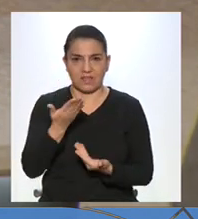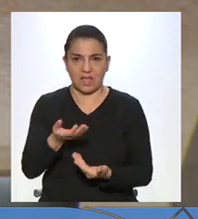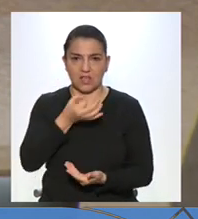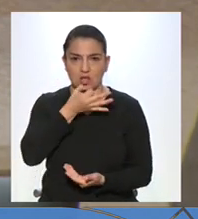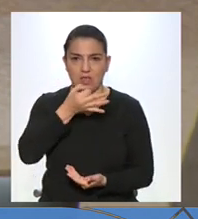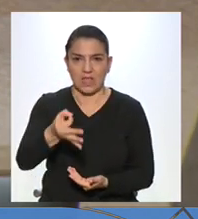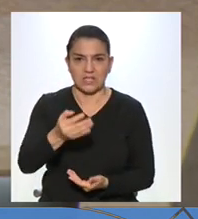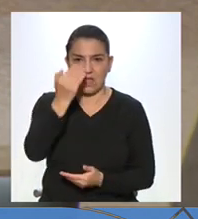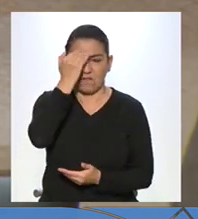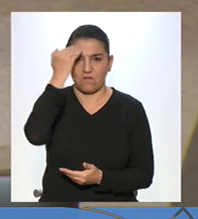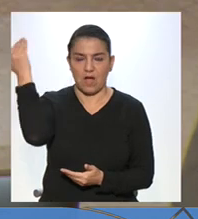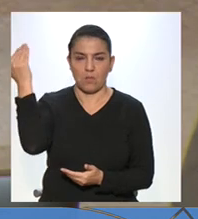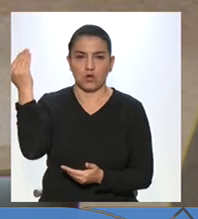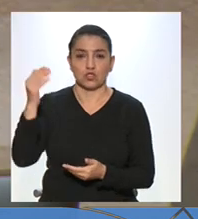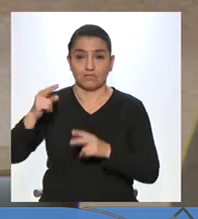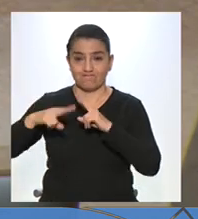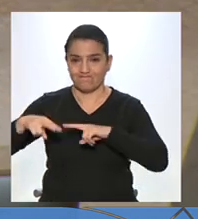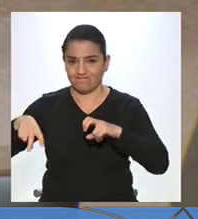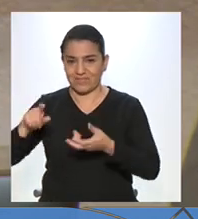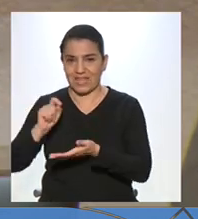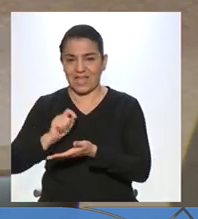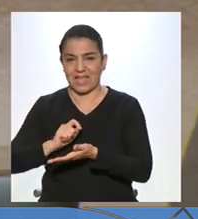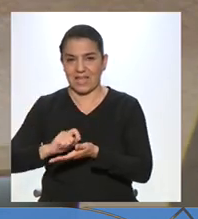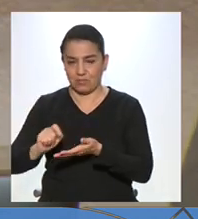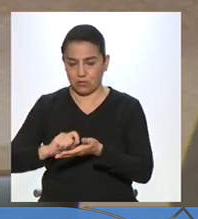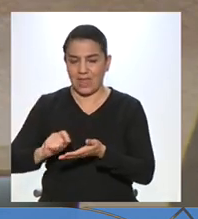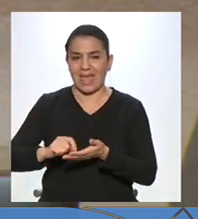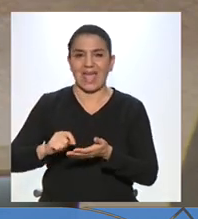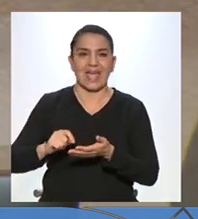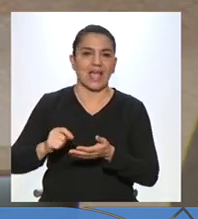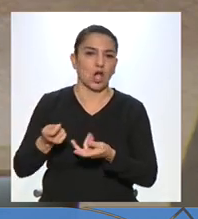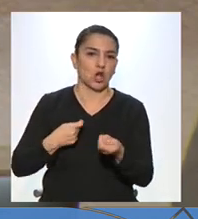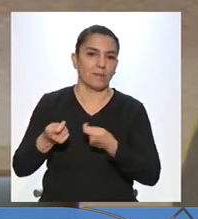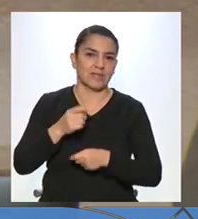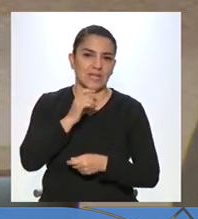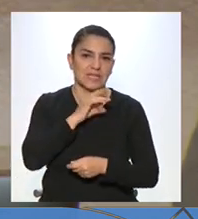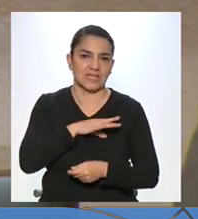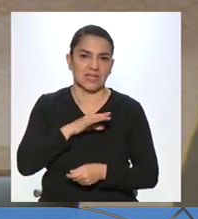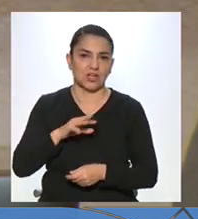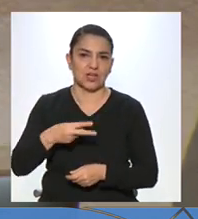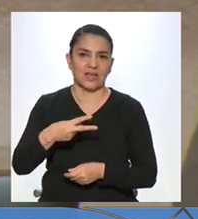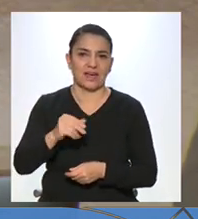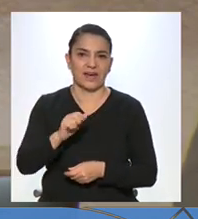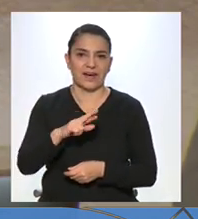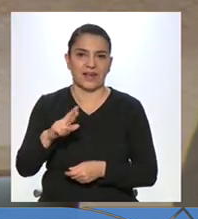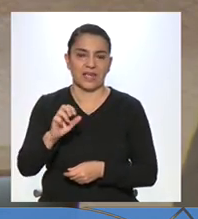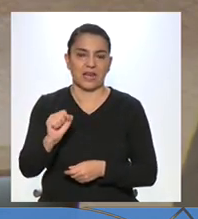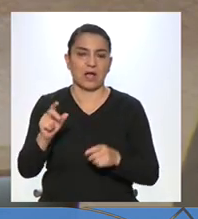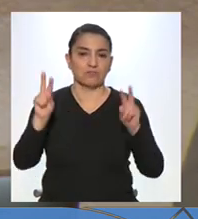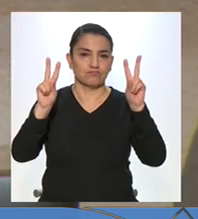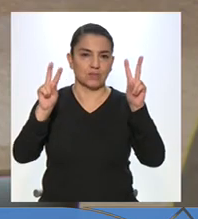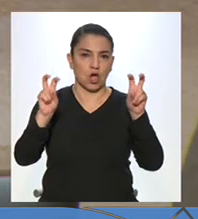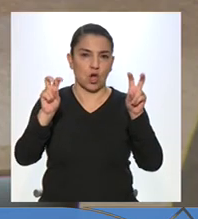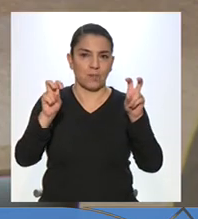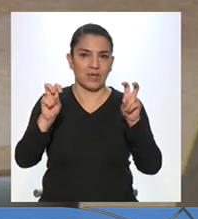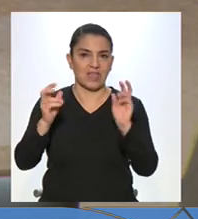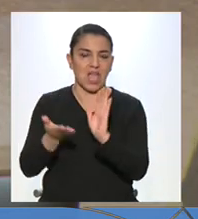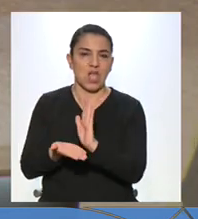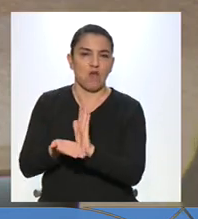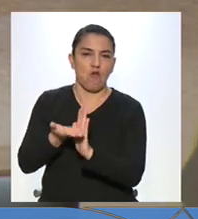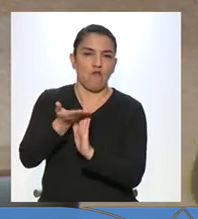gran economista chileno, Felipe Herrera, que enfrentó estas disyuntivas en el pasado, concluyendo, comillas, la inflación por naturaleza